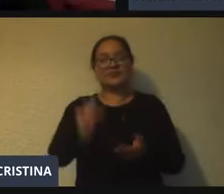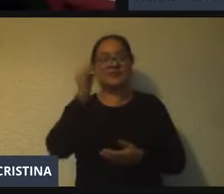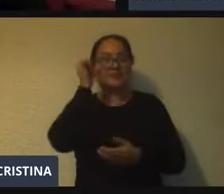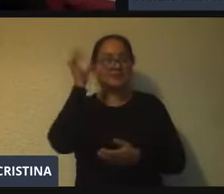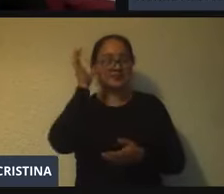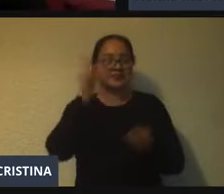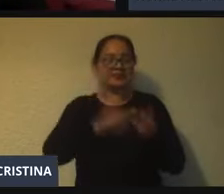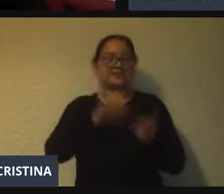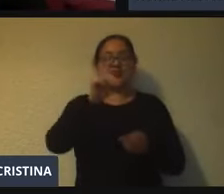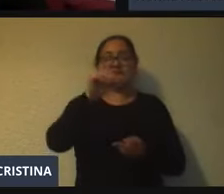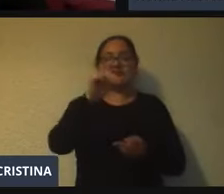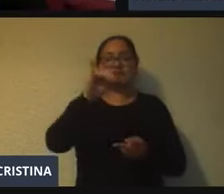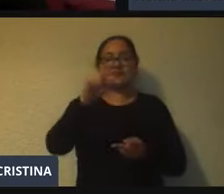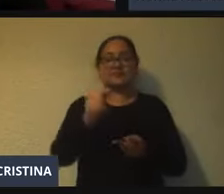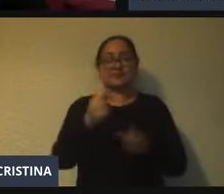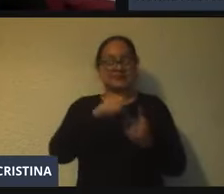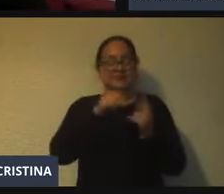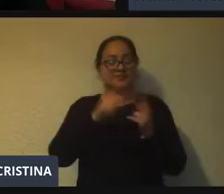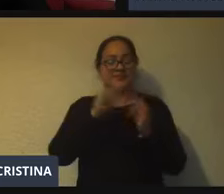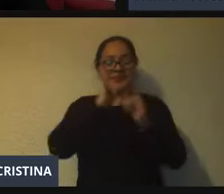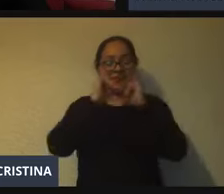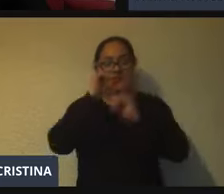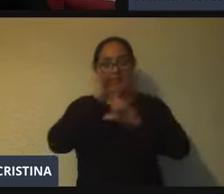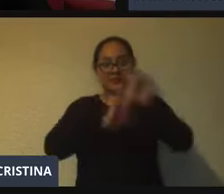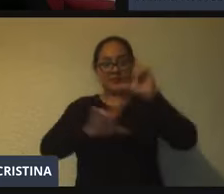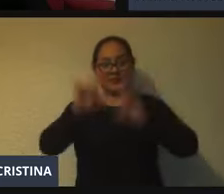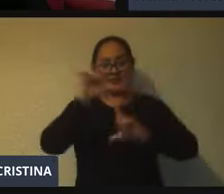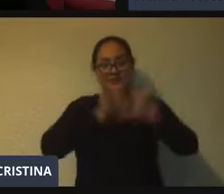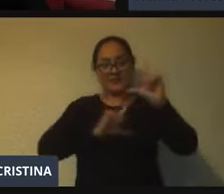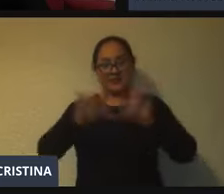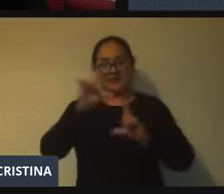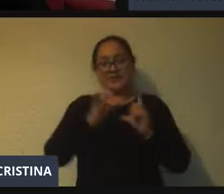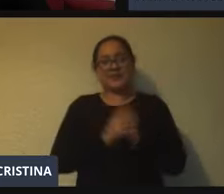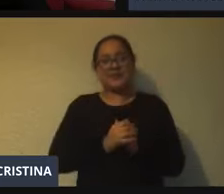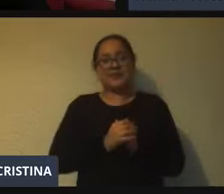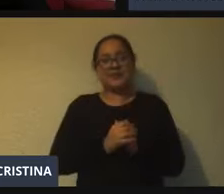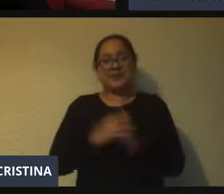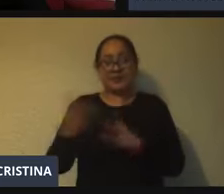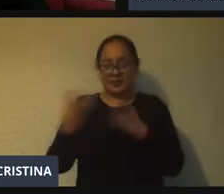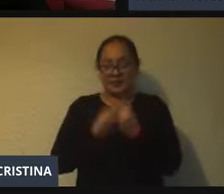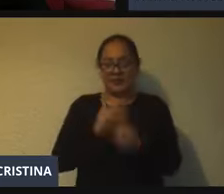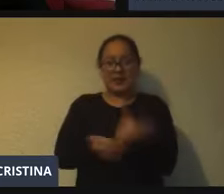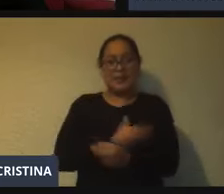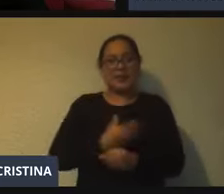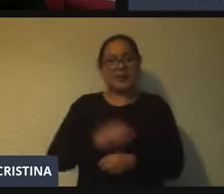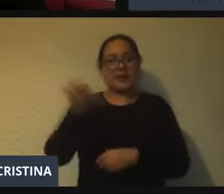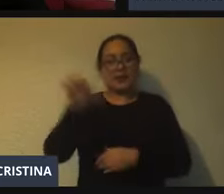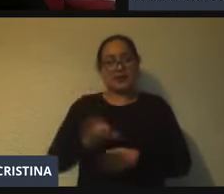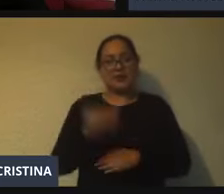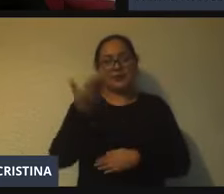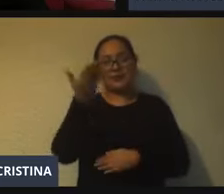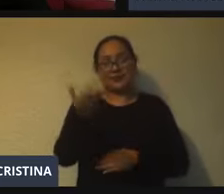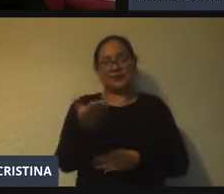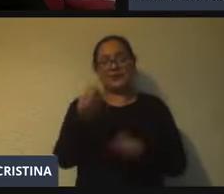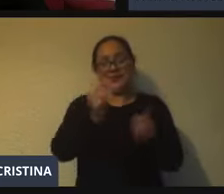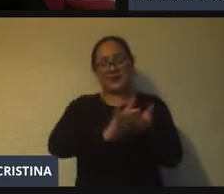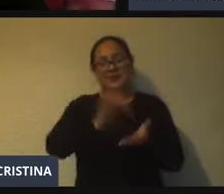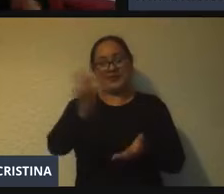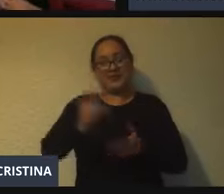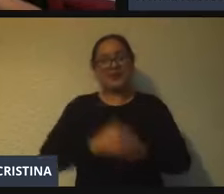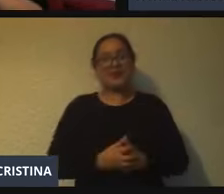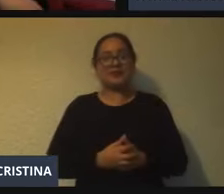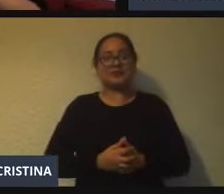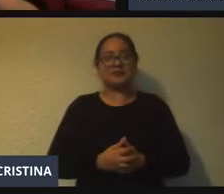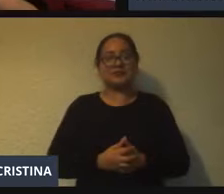y a Dalia, intérprete de lengua de señas, que la estuvo acompañando el día de hoy, nos acompañó el día de hoy.